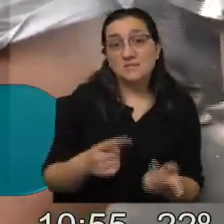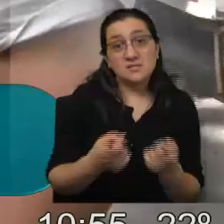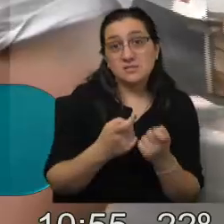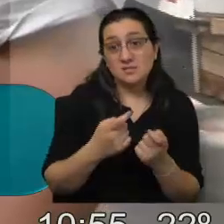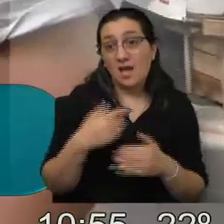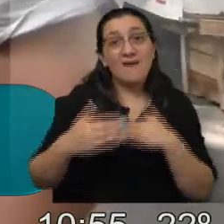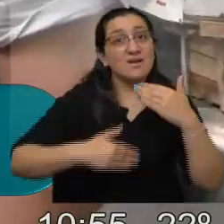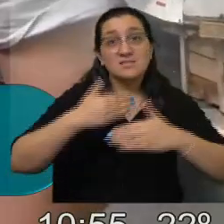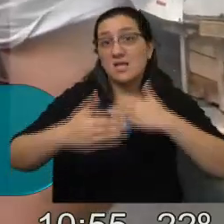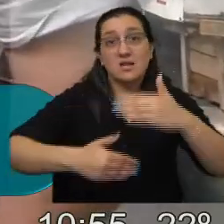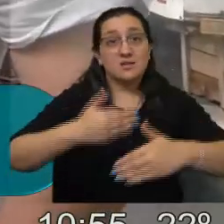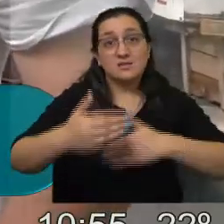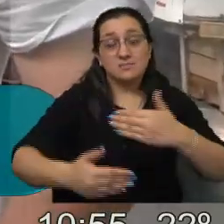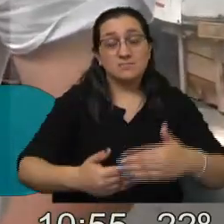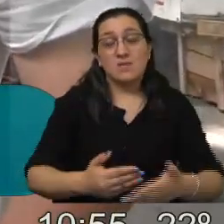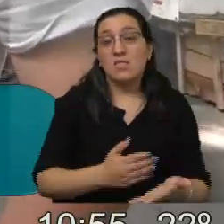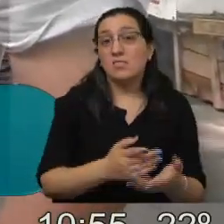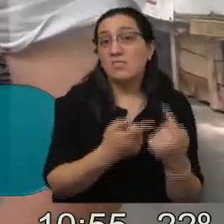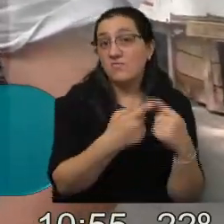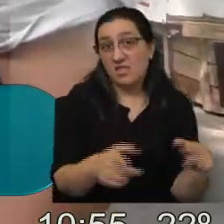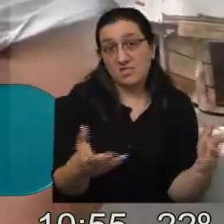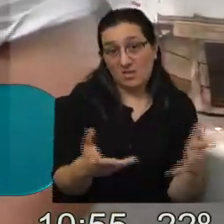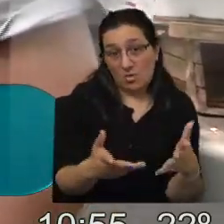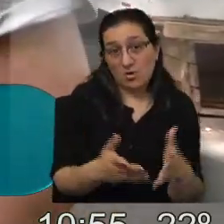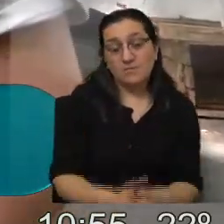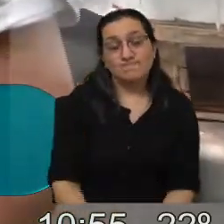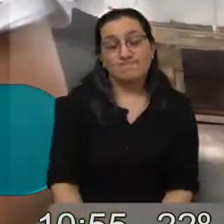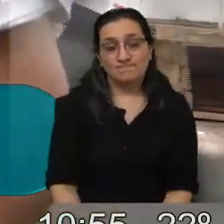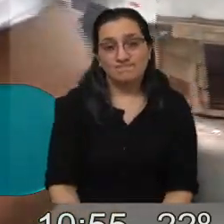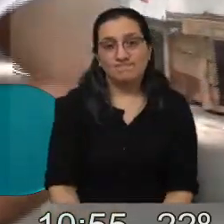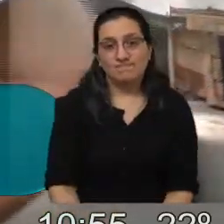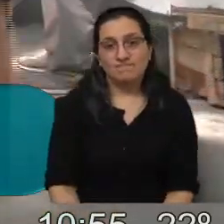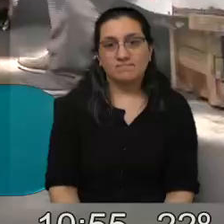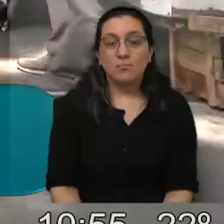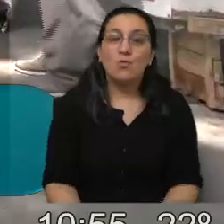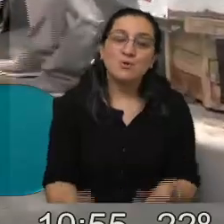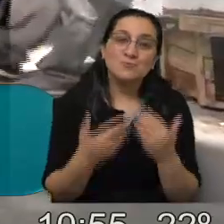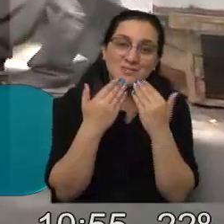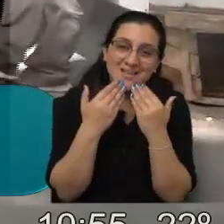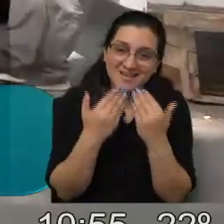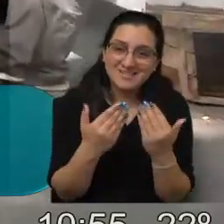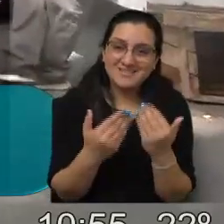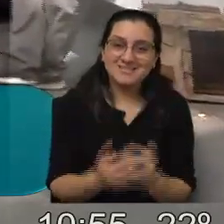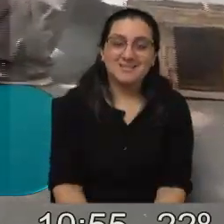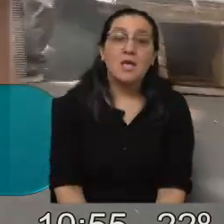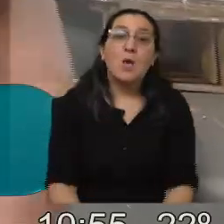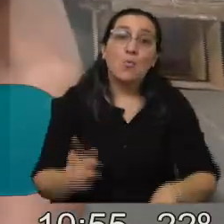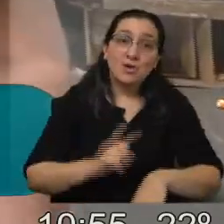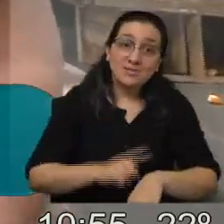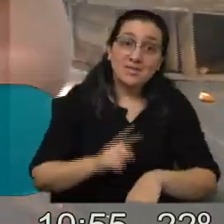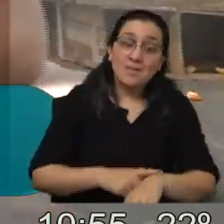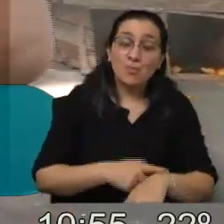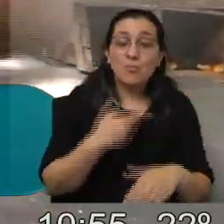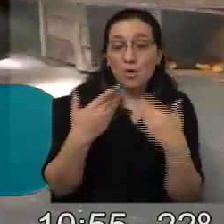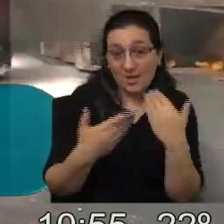caminando, pero en un rumbo distinto al que está hoy. Eso es lo que me parece. Bien, caballero. Bueno, gracias por sus palabras, por su tiempo y por